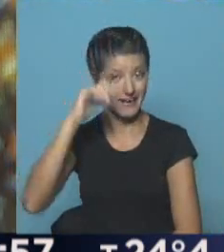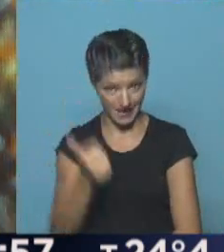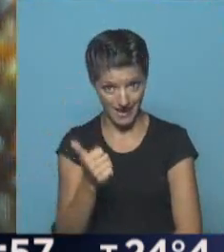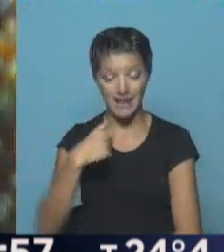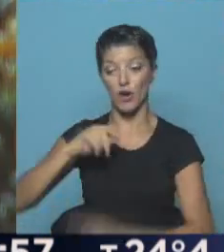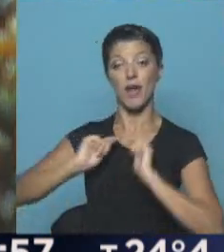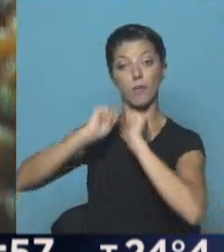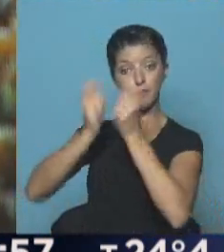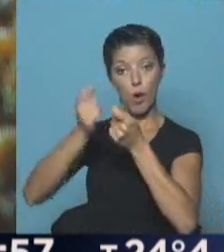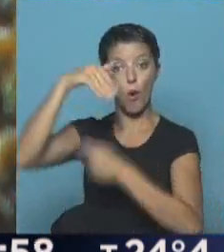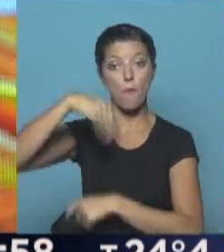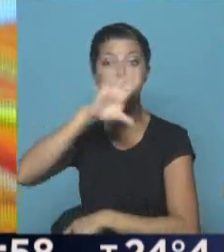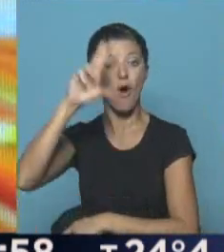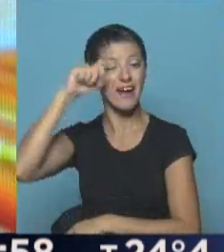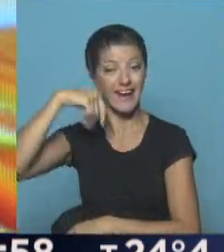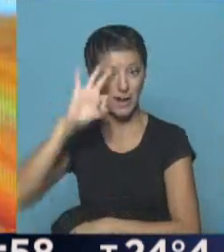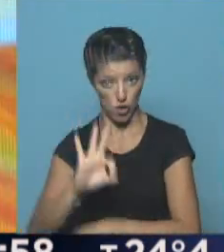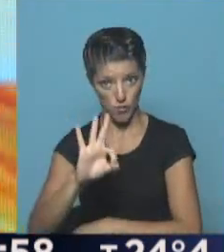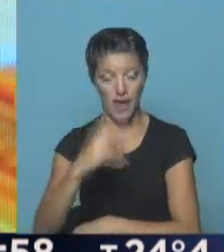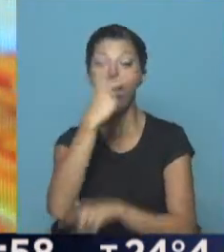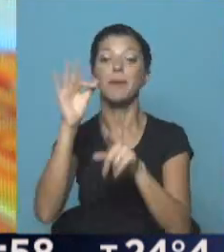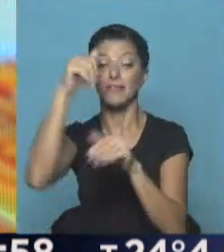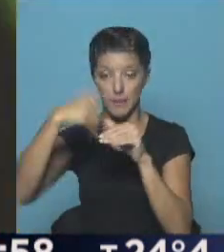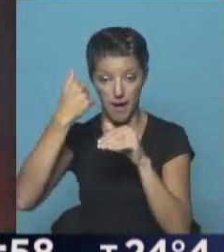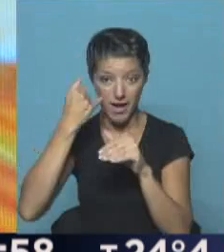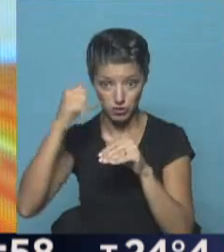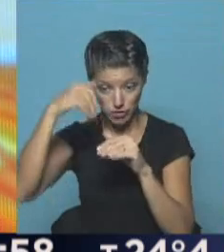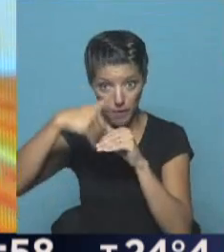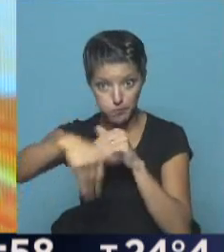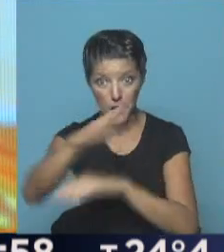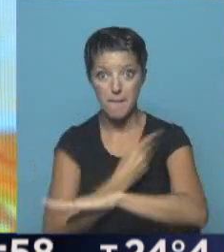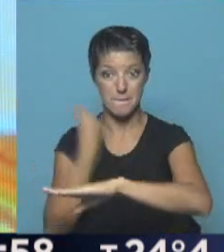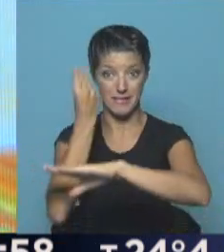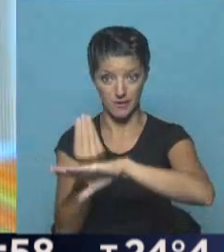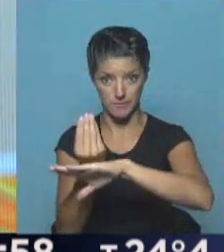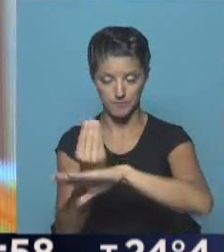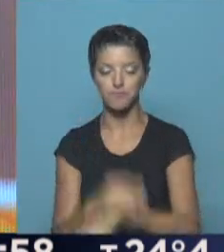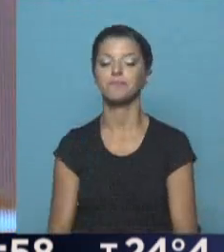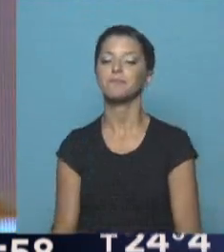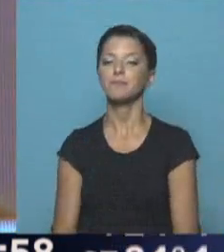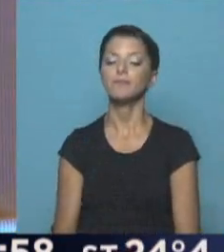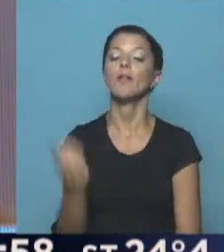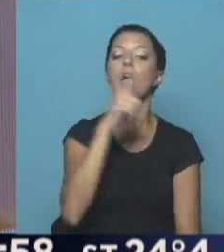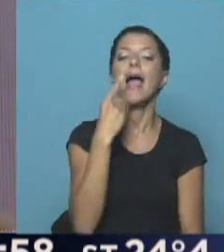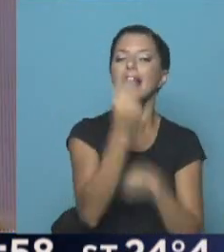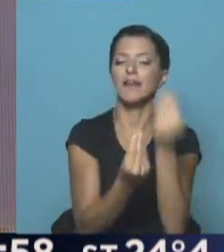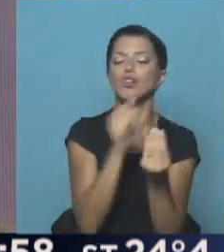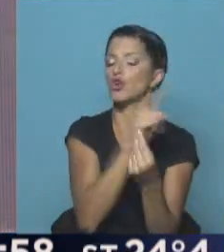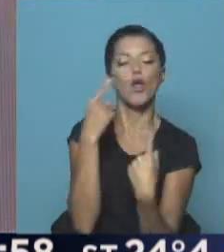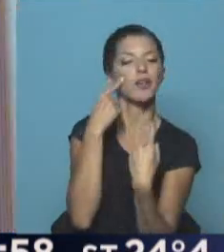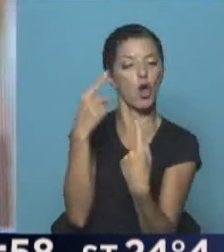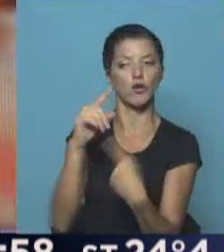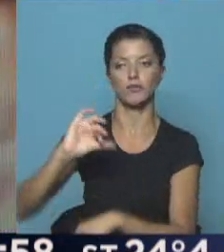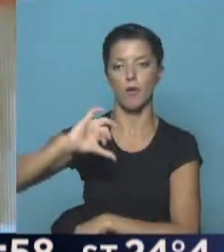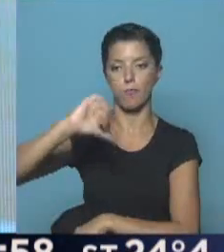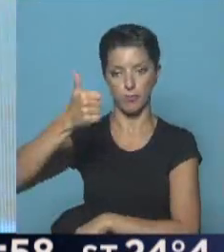va a suceder próximamente después del 20 de mayo. En este caso, el candidato opositor sigue sin reconocer